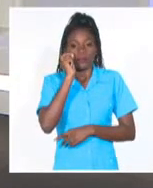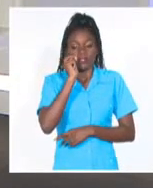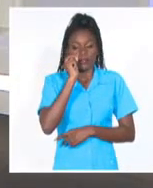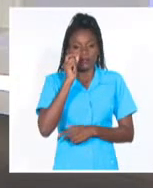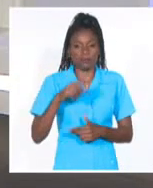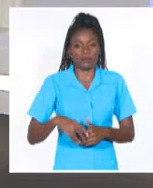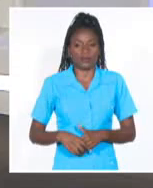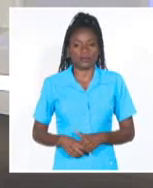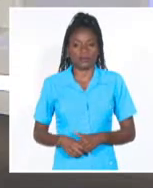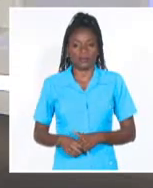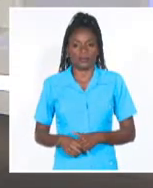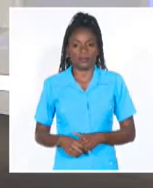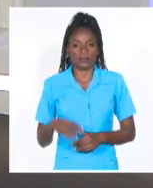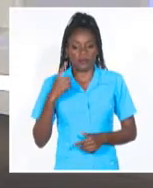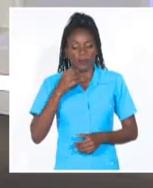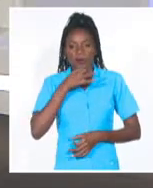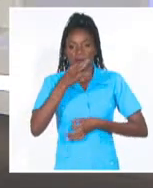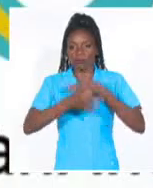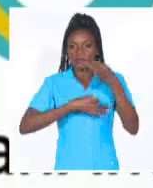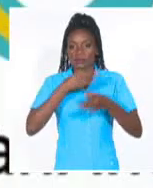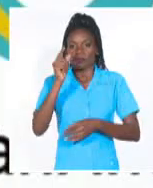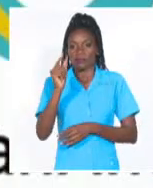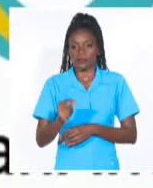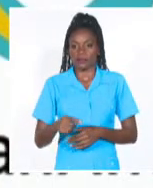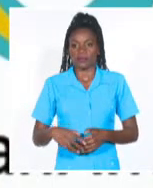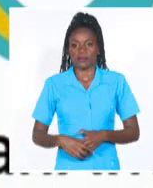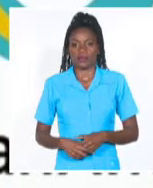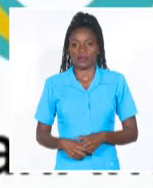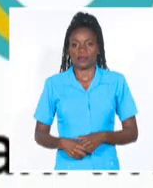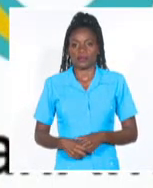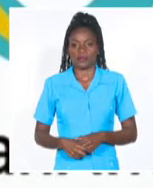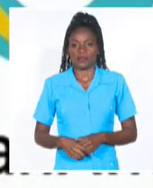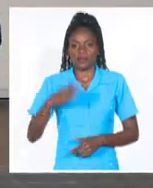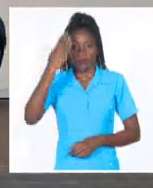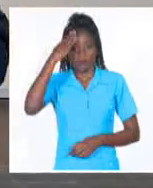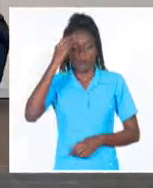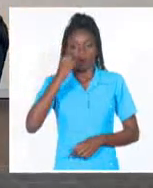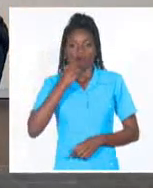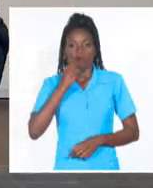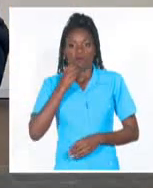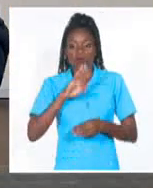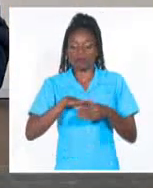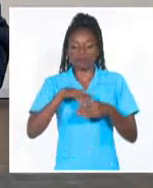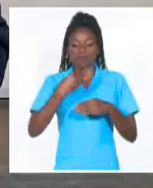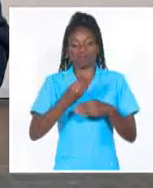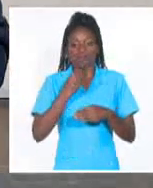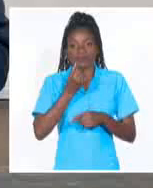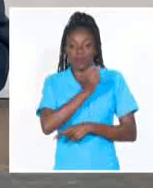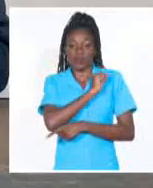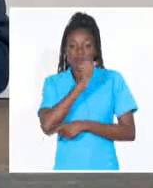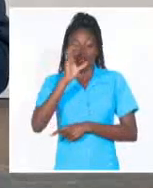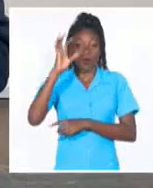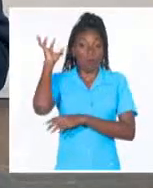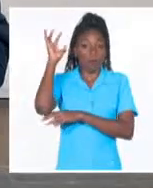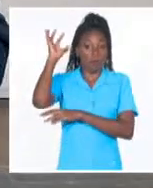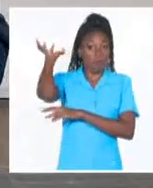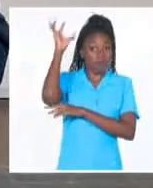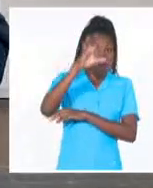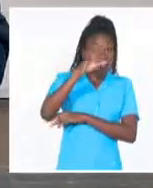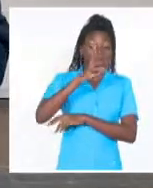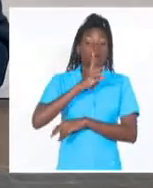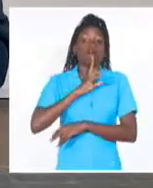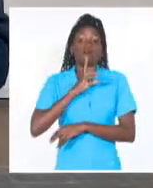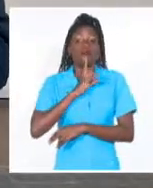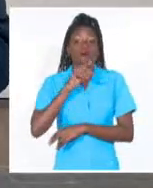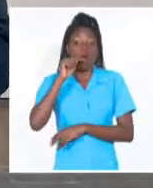final. Los detalles con Daniel Gotay. Cuba no pudo avanzar a las semifinales en el polo acuático de los Juegos Panamericanos